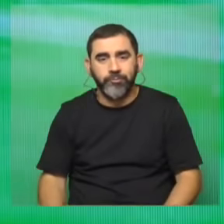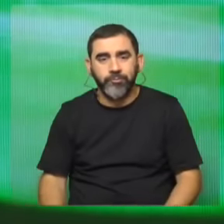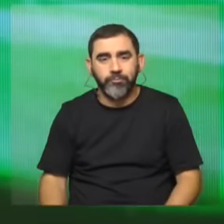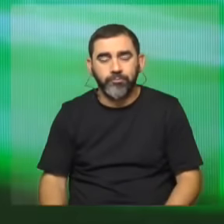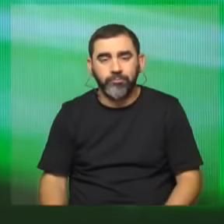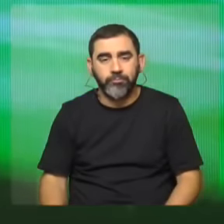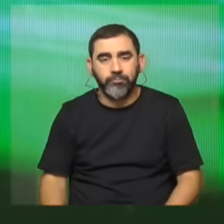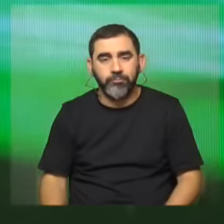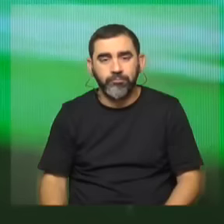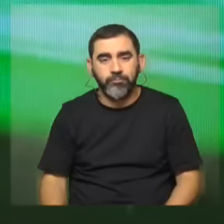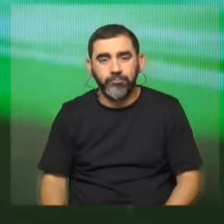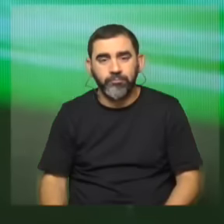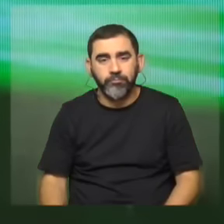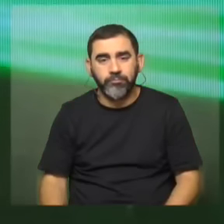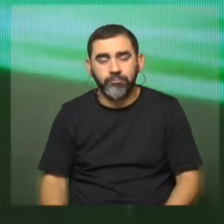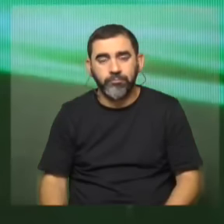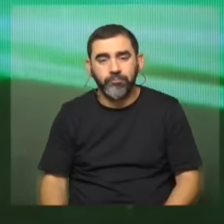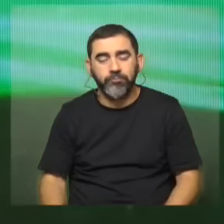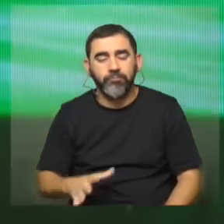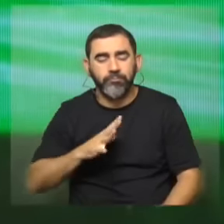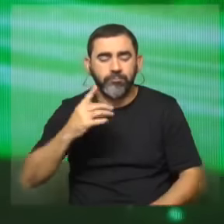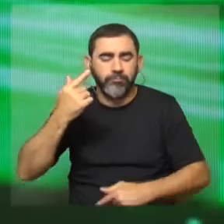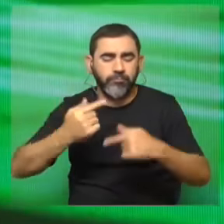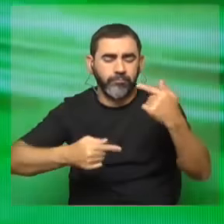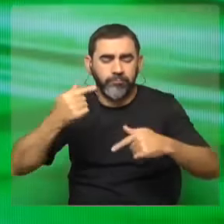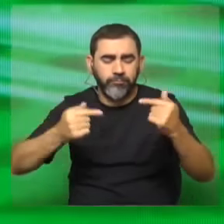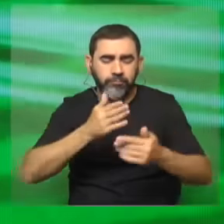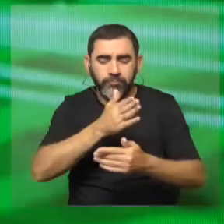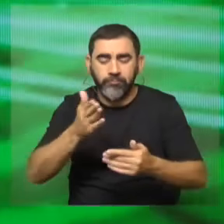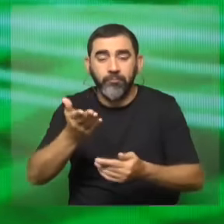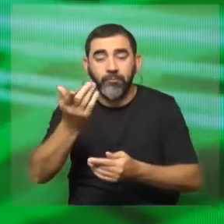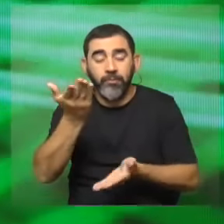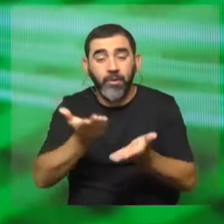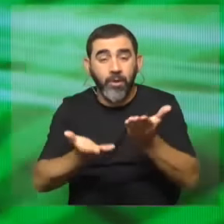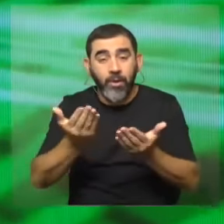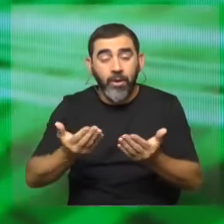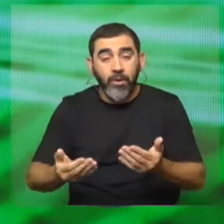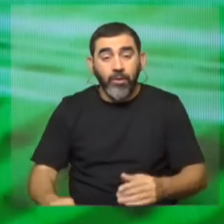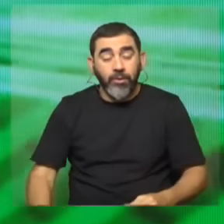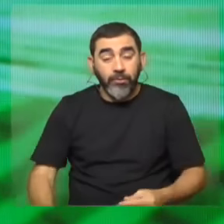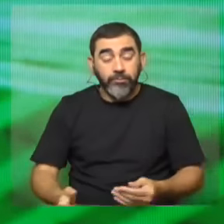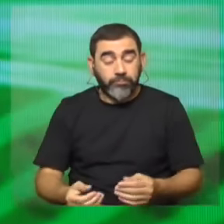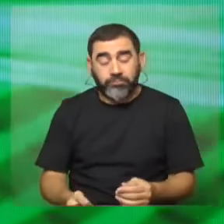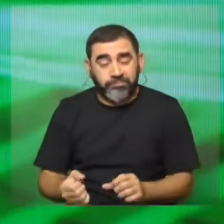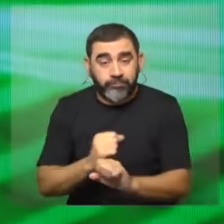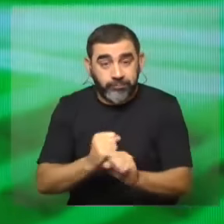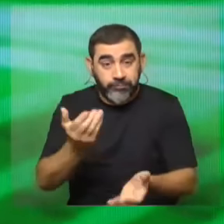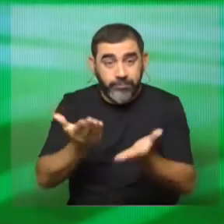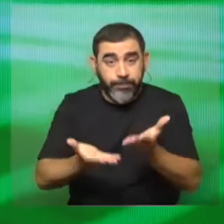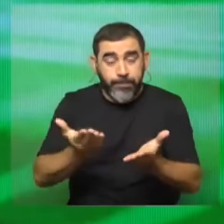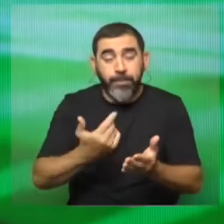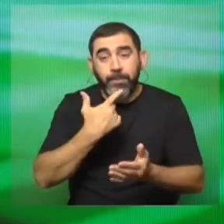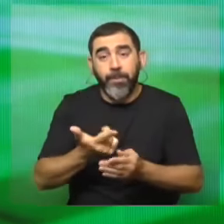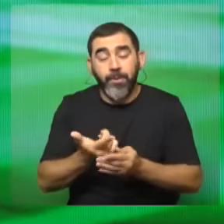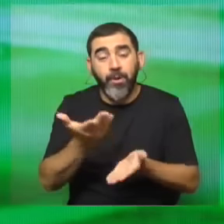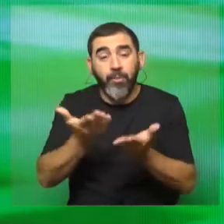eh Hay una una oferta muy variada entonces hay que comparar cosas que sean comparables si vamos a